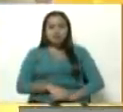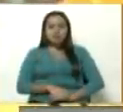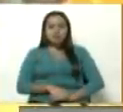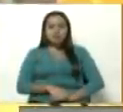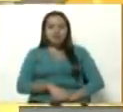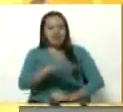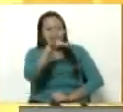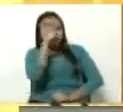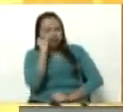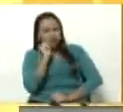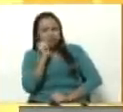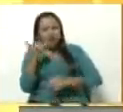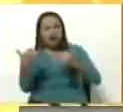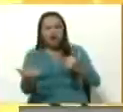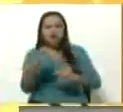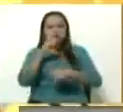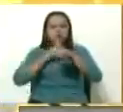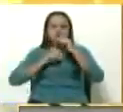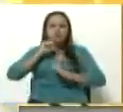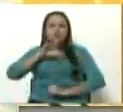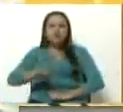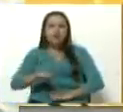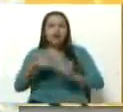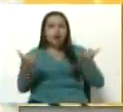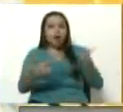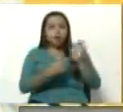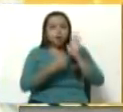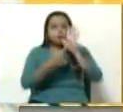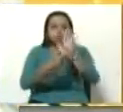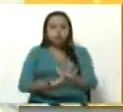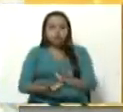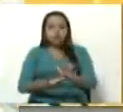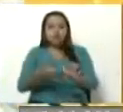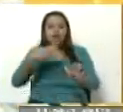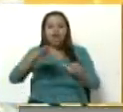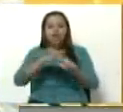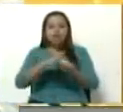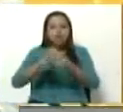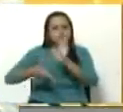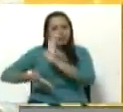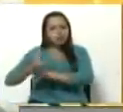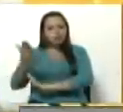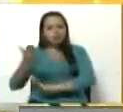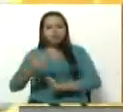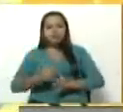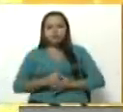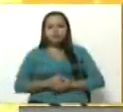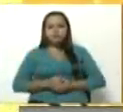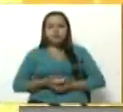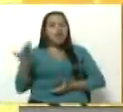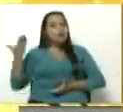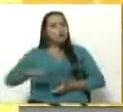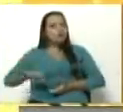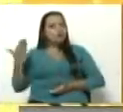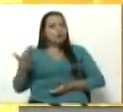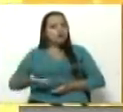entendiendo y comprendiendo este momento histórico, nos refleja hacia dónde vamos. Y es